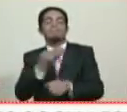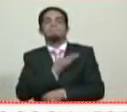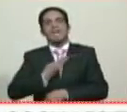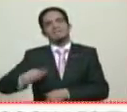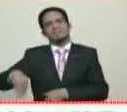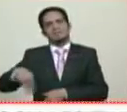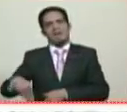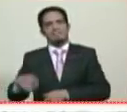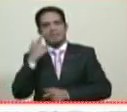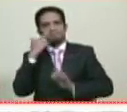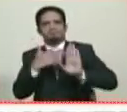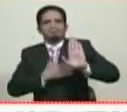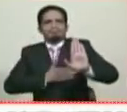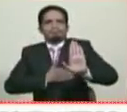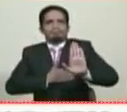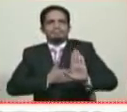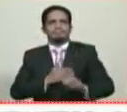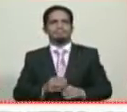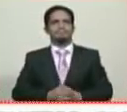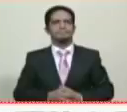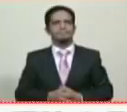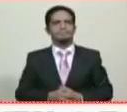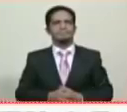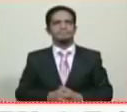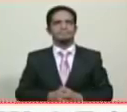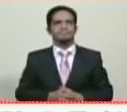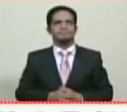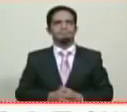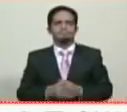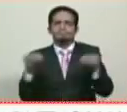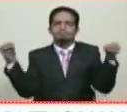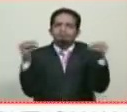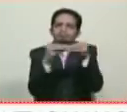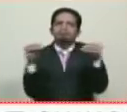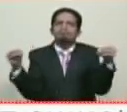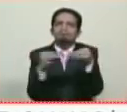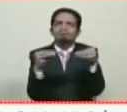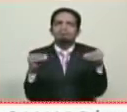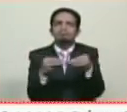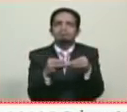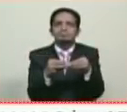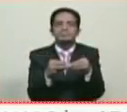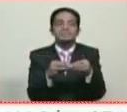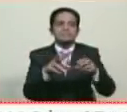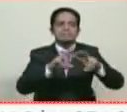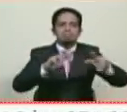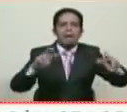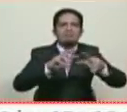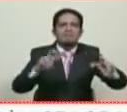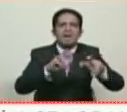de la República. Y en todos los indicios hasta ahora